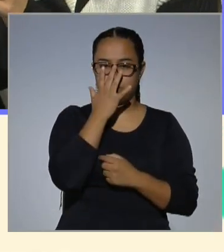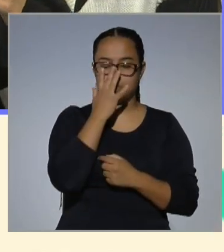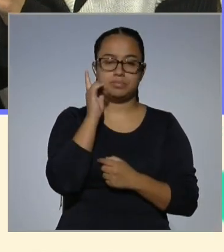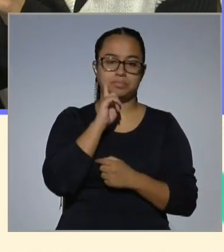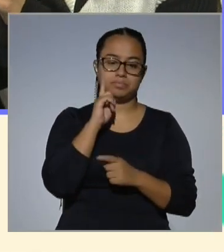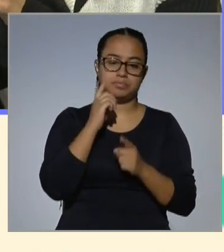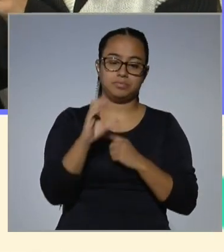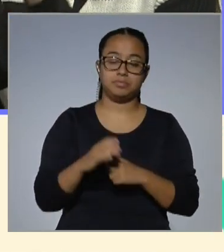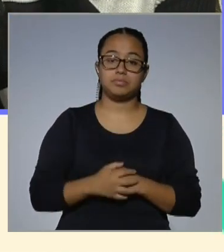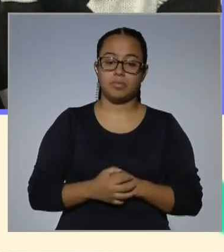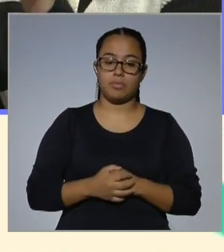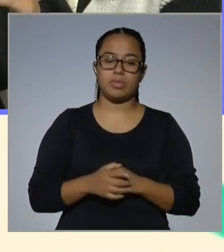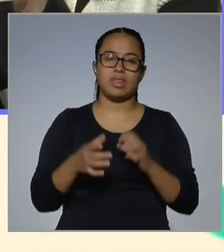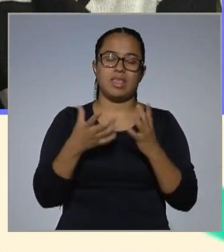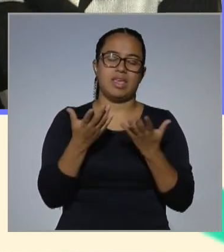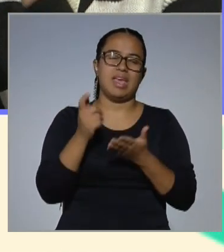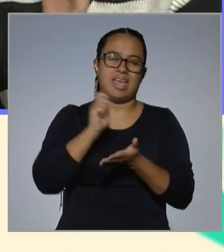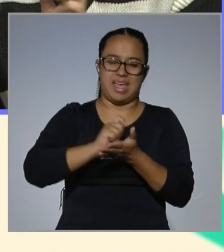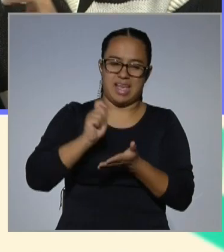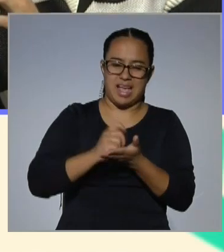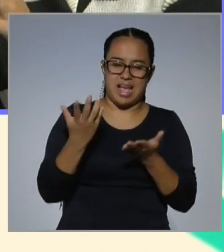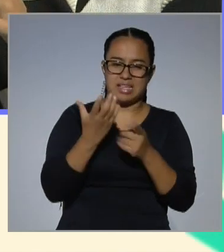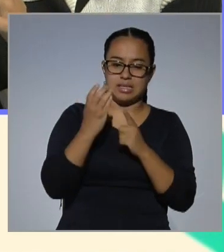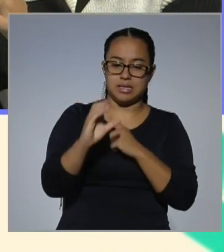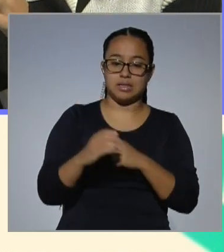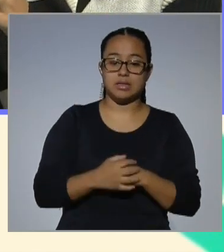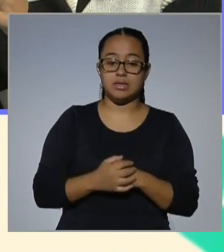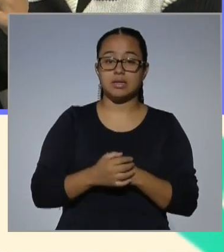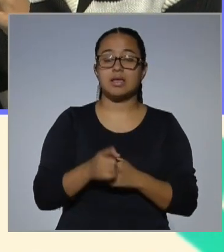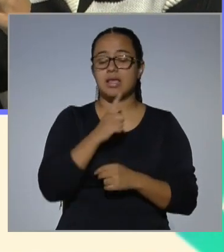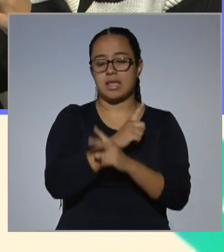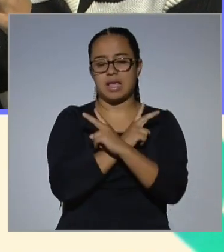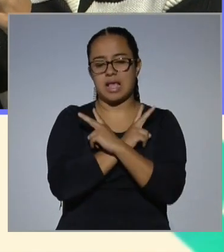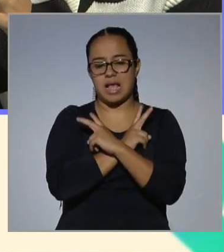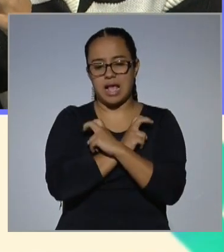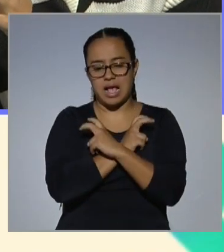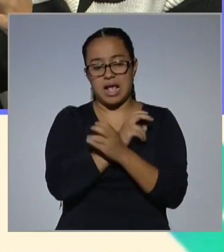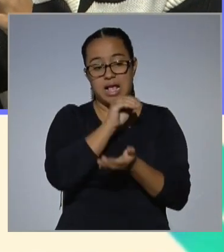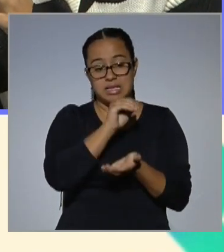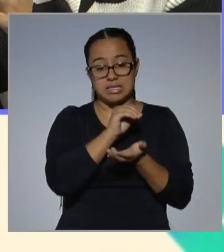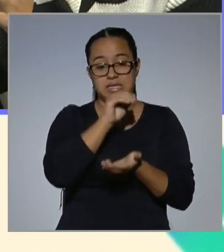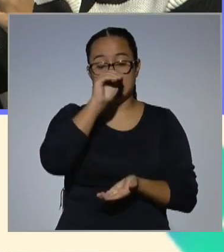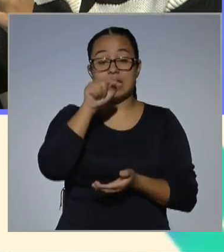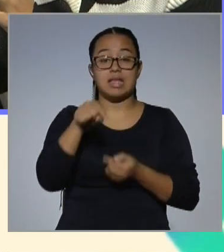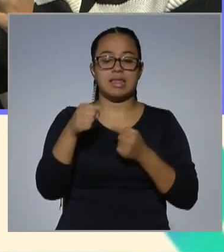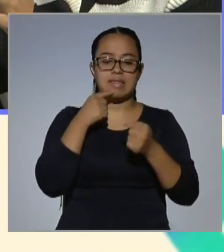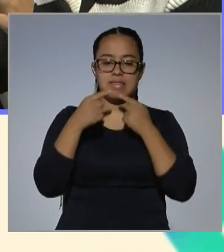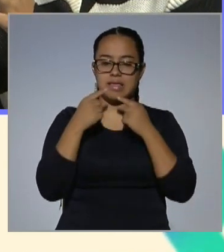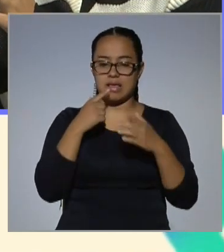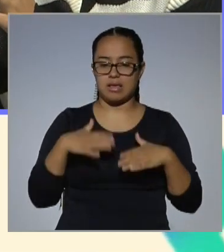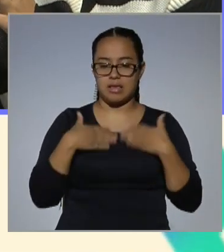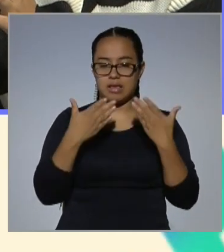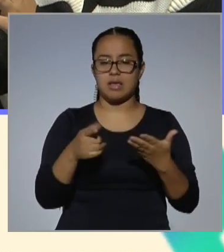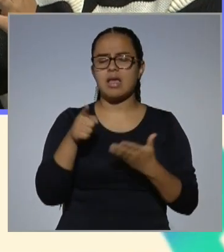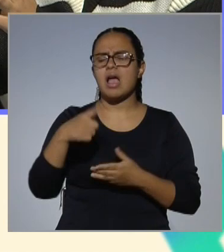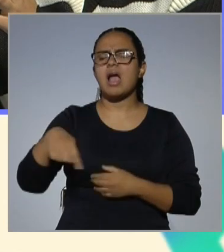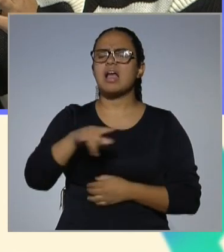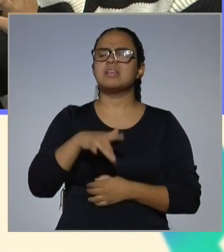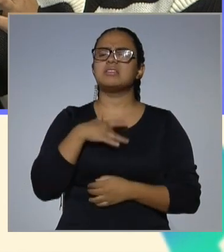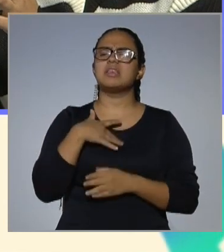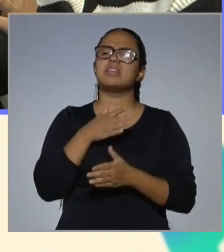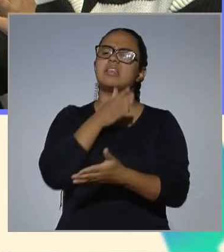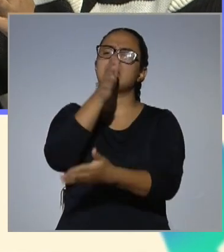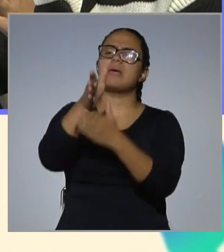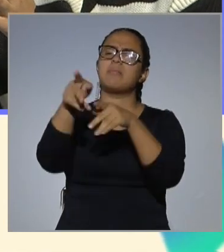escribió: nos hizo una calaverita pequeñita. Calavera, calaverita, calaverón, los de Diálogos en Confianza, muy confiados al